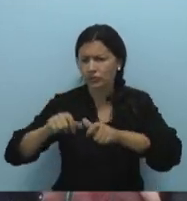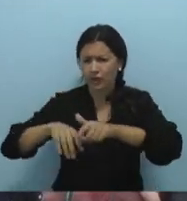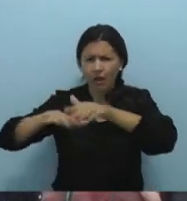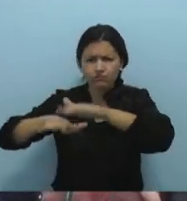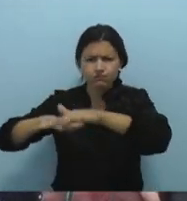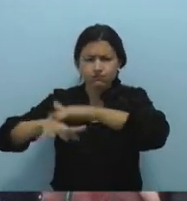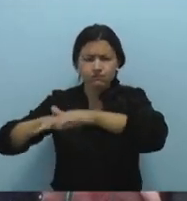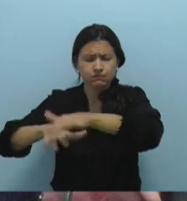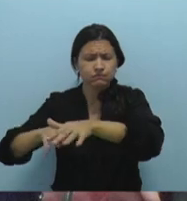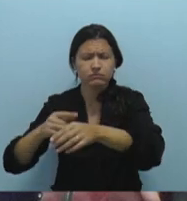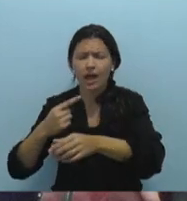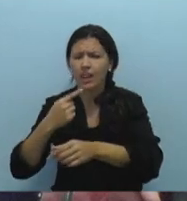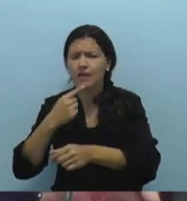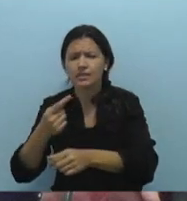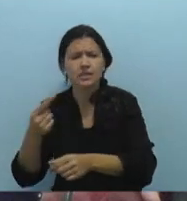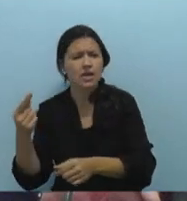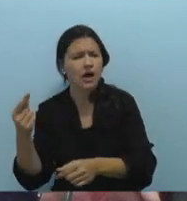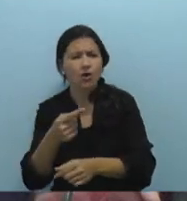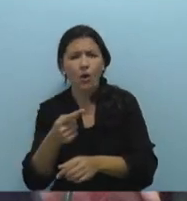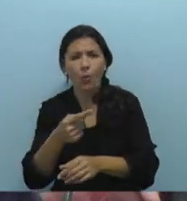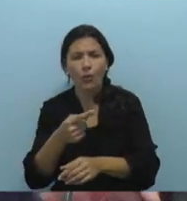no a un gobierno que,